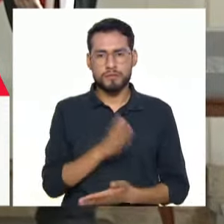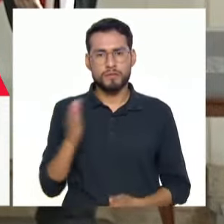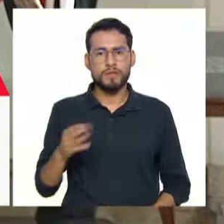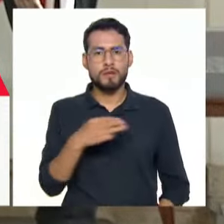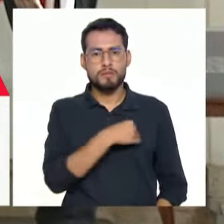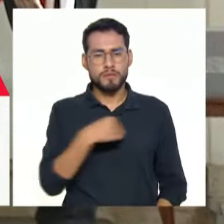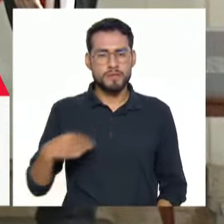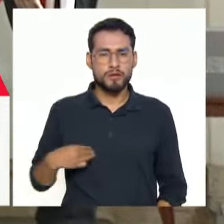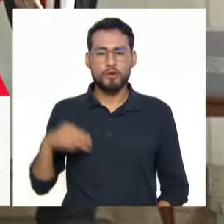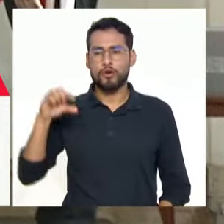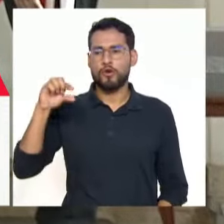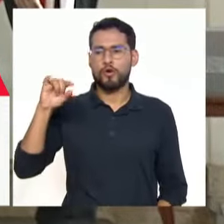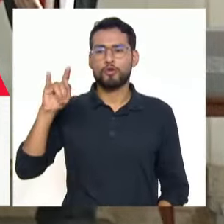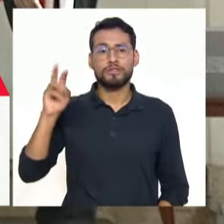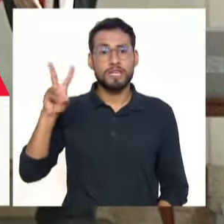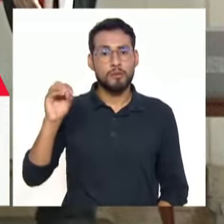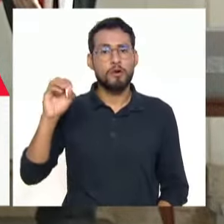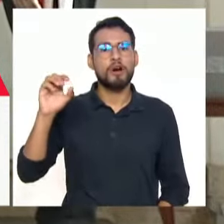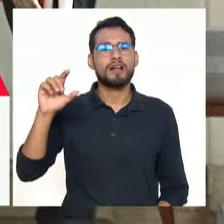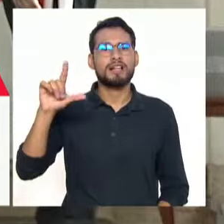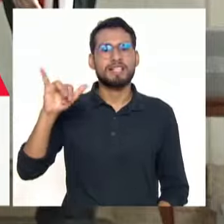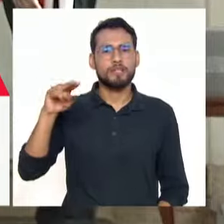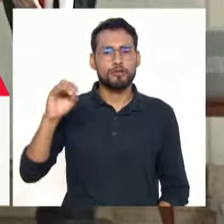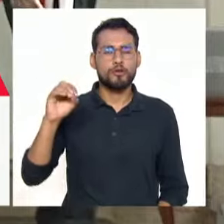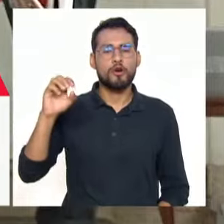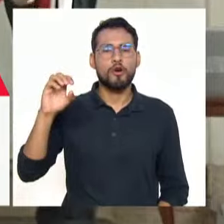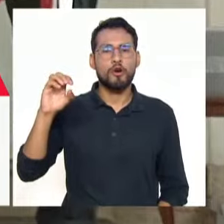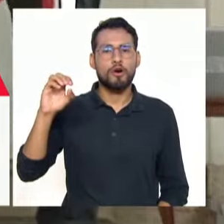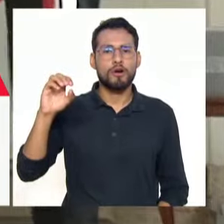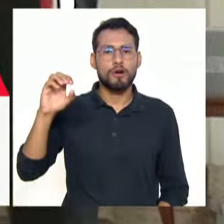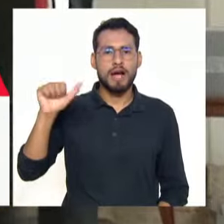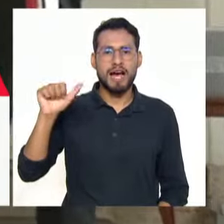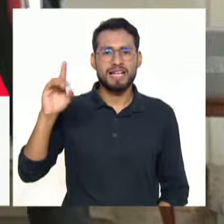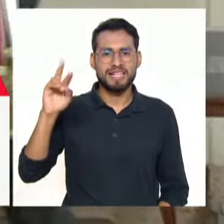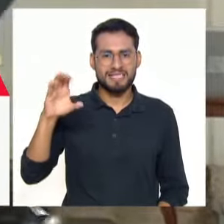República. Gustavo Lino Adriansén Olaya, Presidente del Consejo de Ministros.